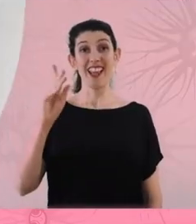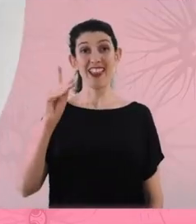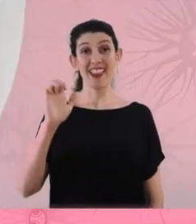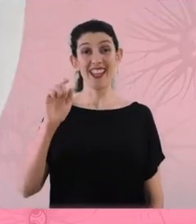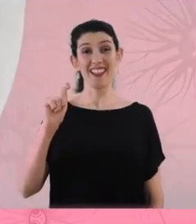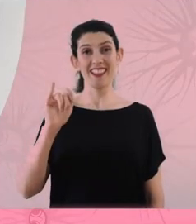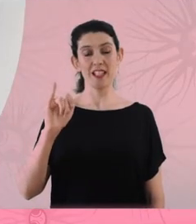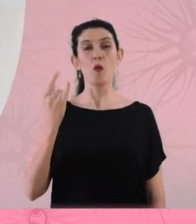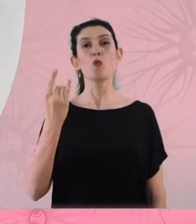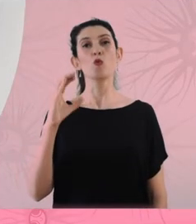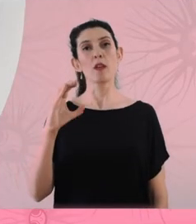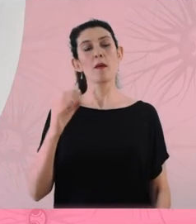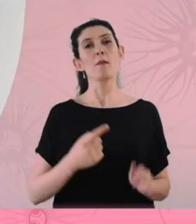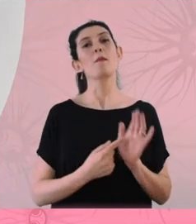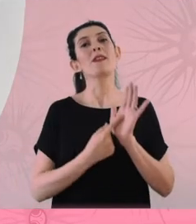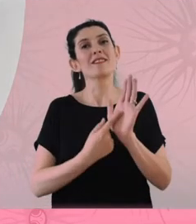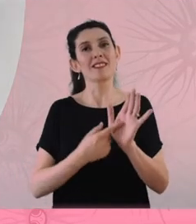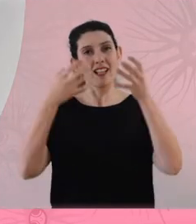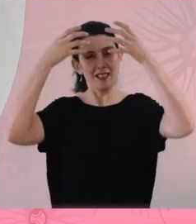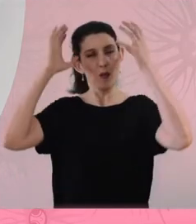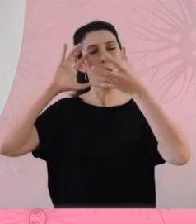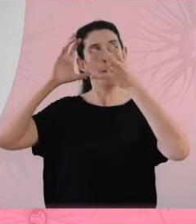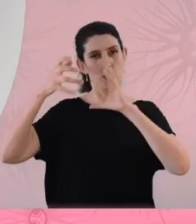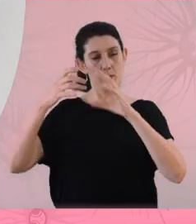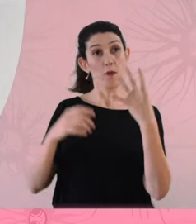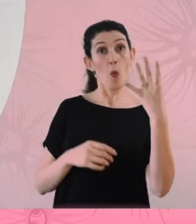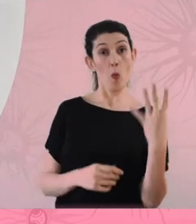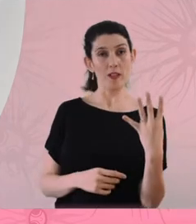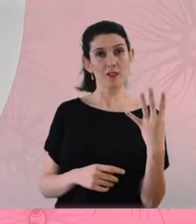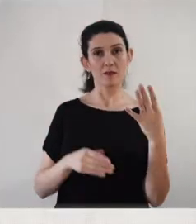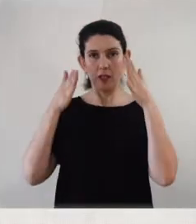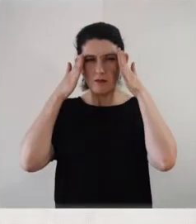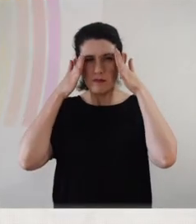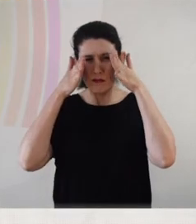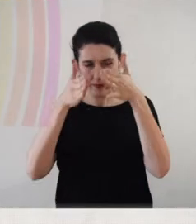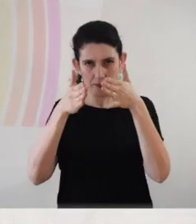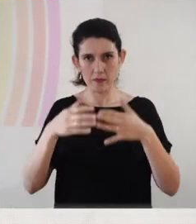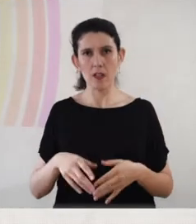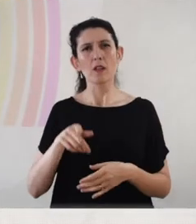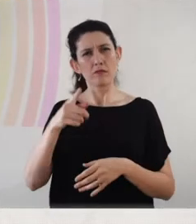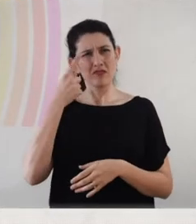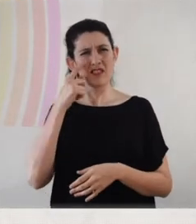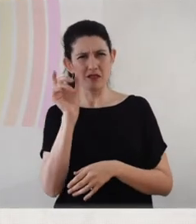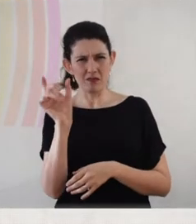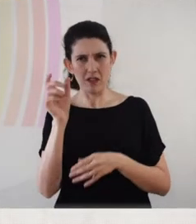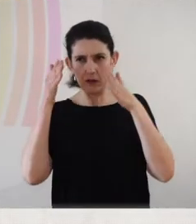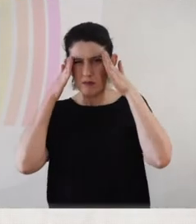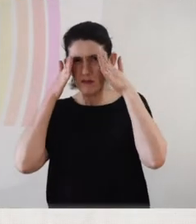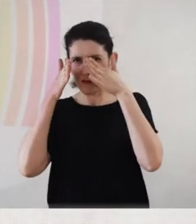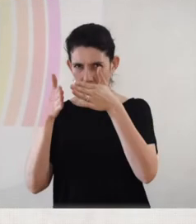CDTUC presenta Neuromundos, capítulo 4, Trastorno del espectro autista. ¿Has oído hablar del trastorno del espectro